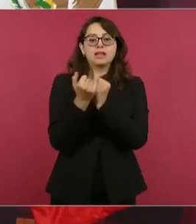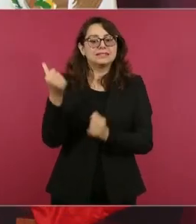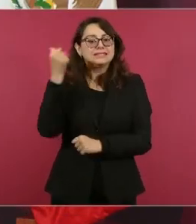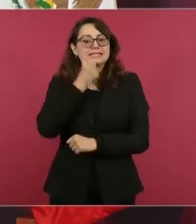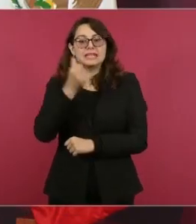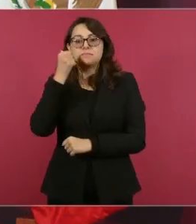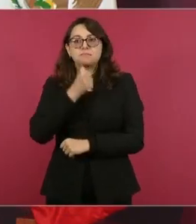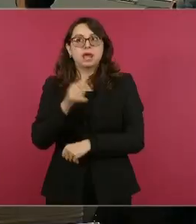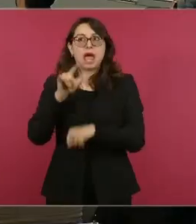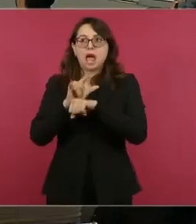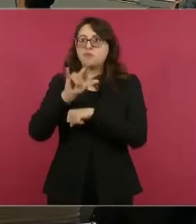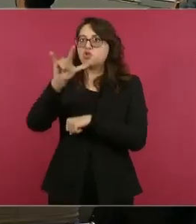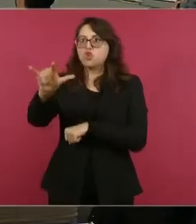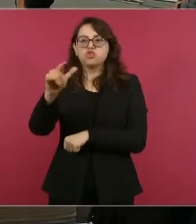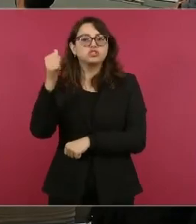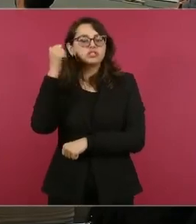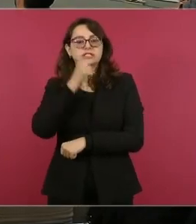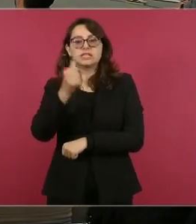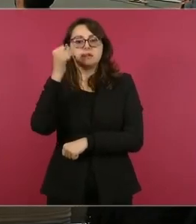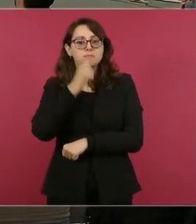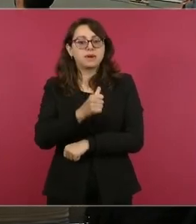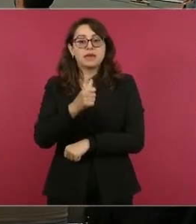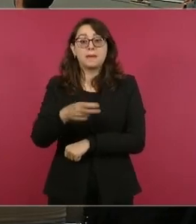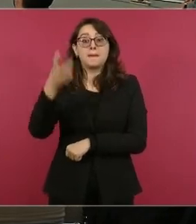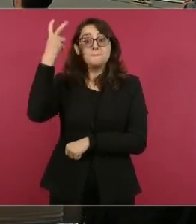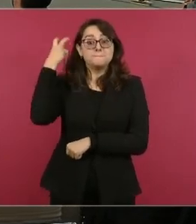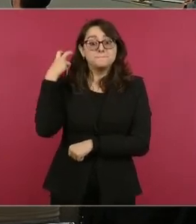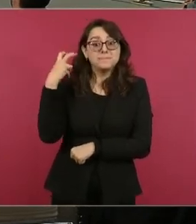en el avión igual, en el tren,